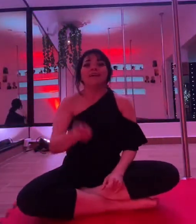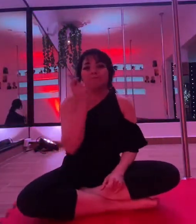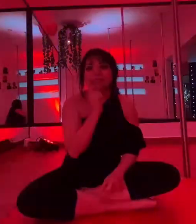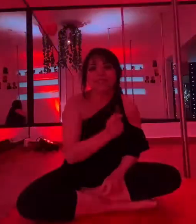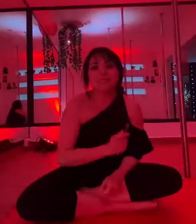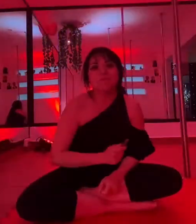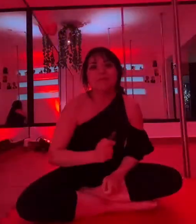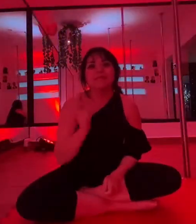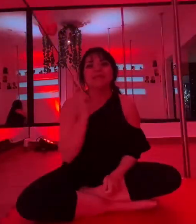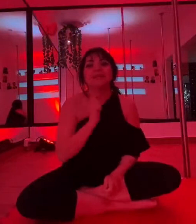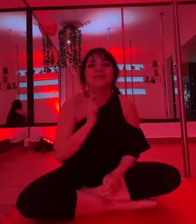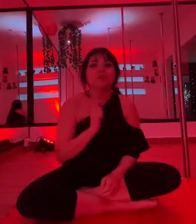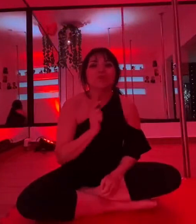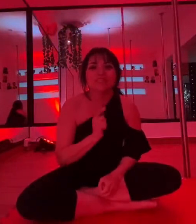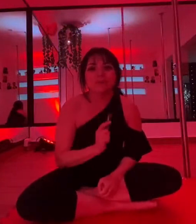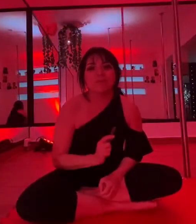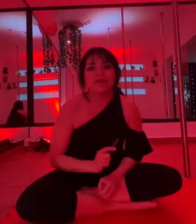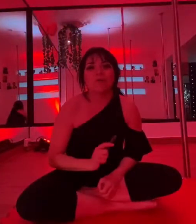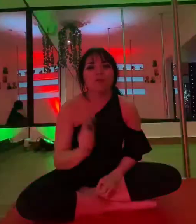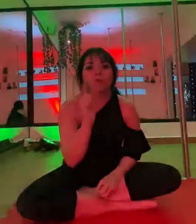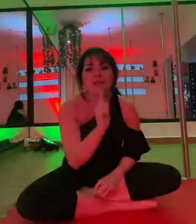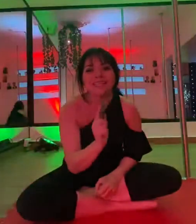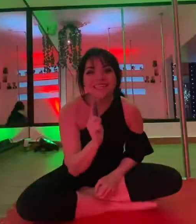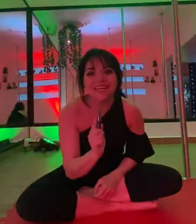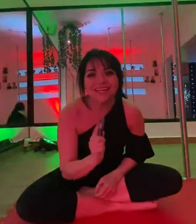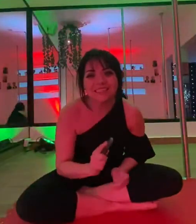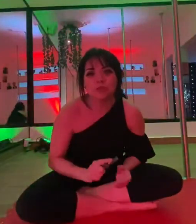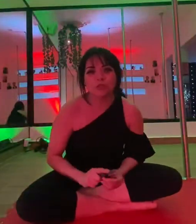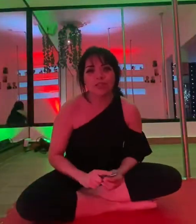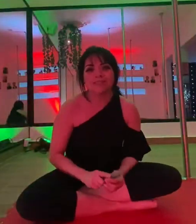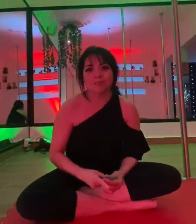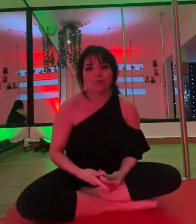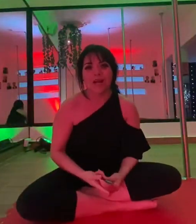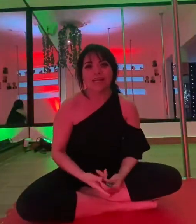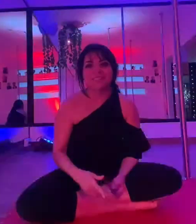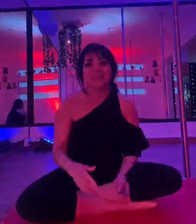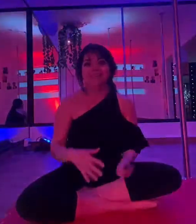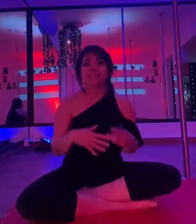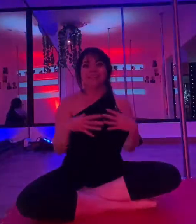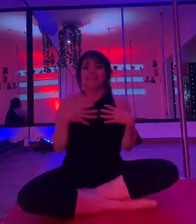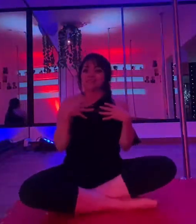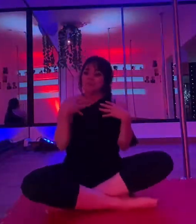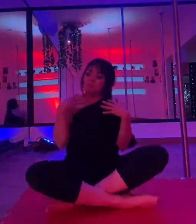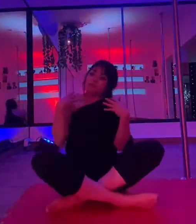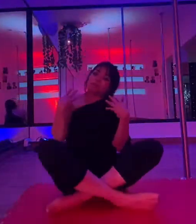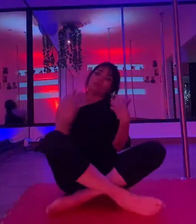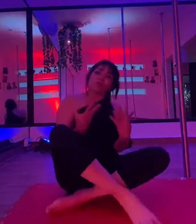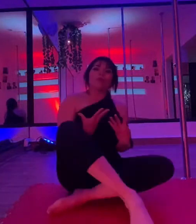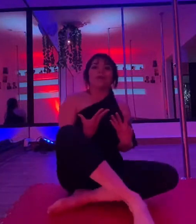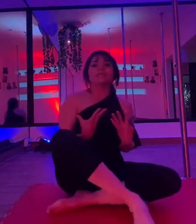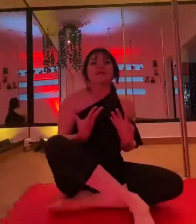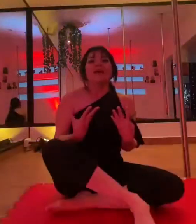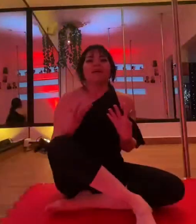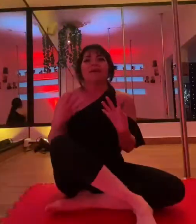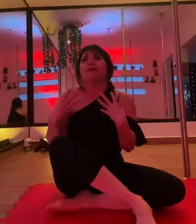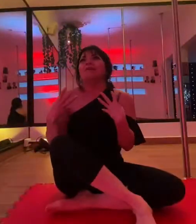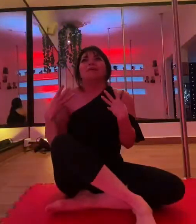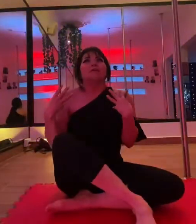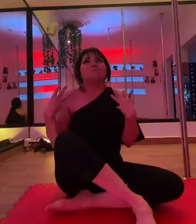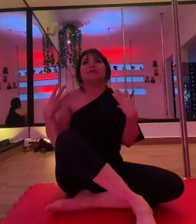Hoy, precisamente, quiero que sepan que cuando van a hacer ejercicio ustedes en su casa y están en ese momento